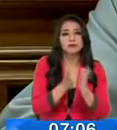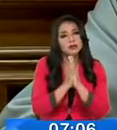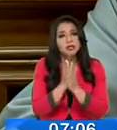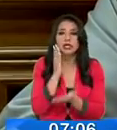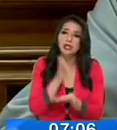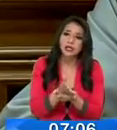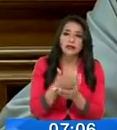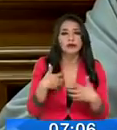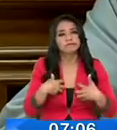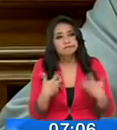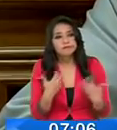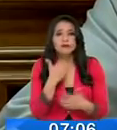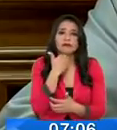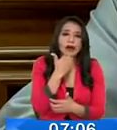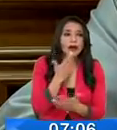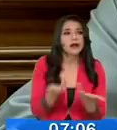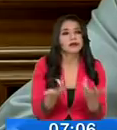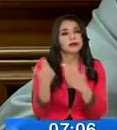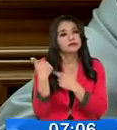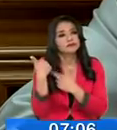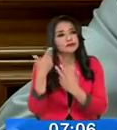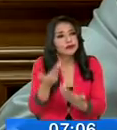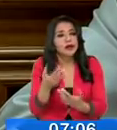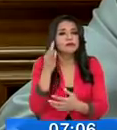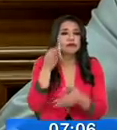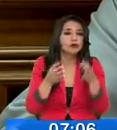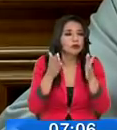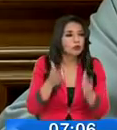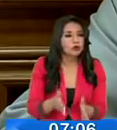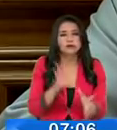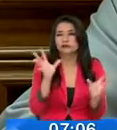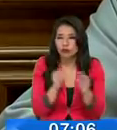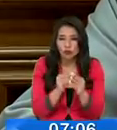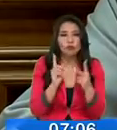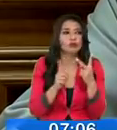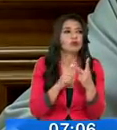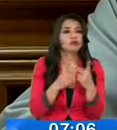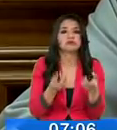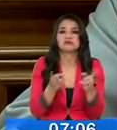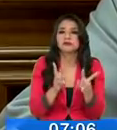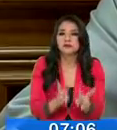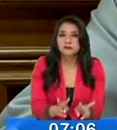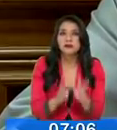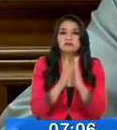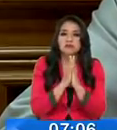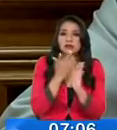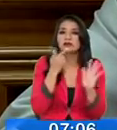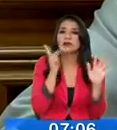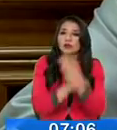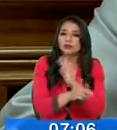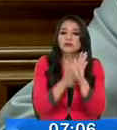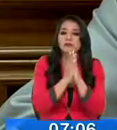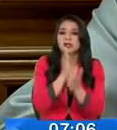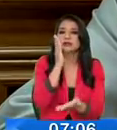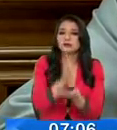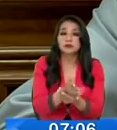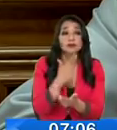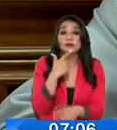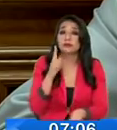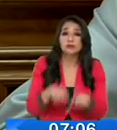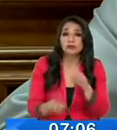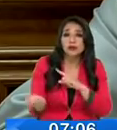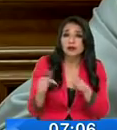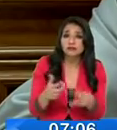han reclamado la falta de competencia de la señora jueza, que han provocado las demandas de recusación, no puede venir